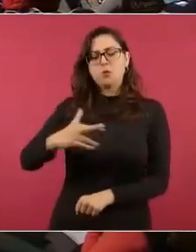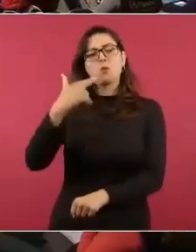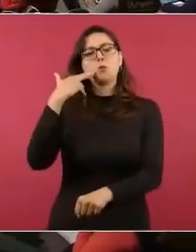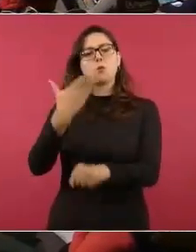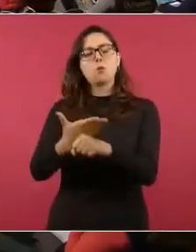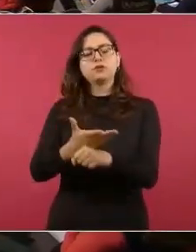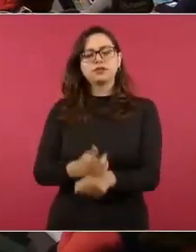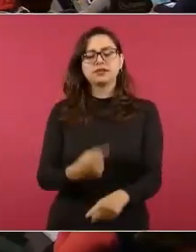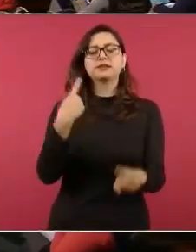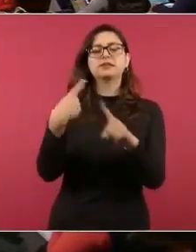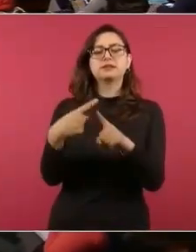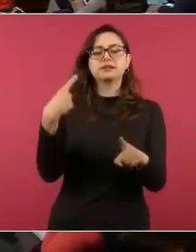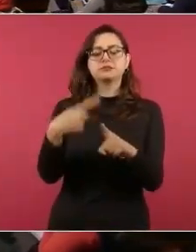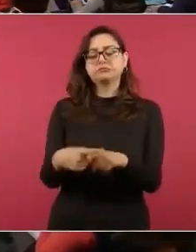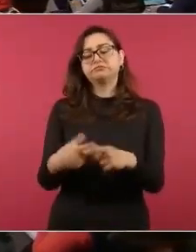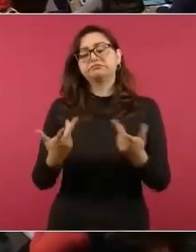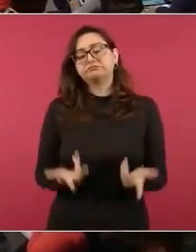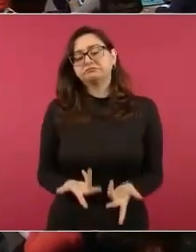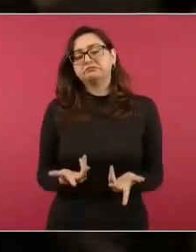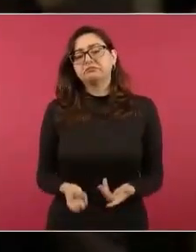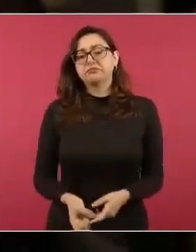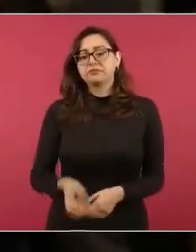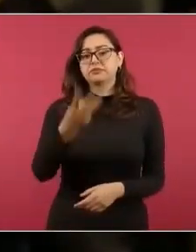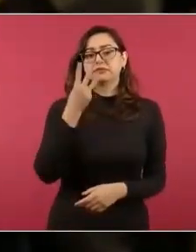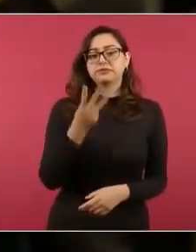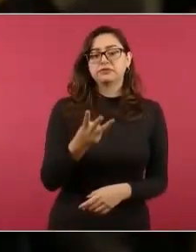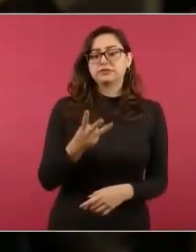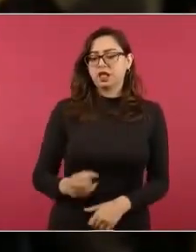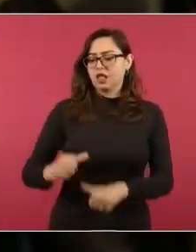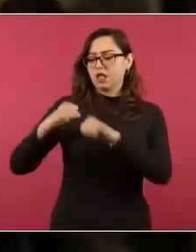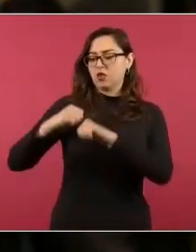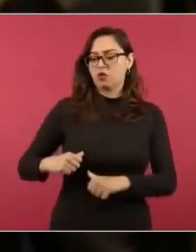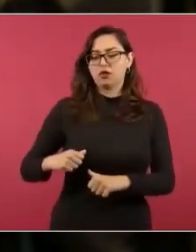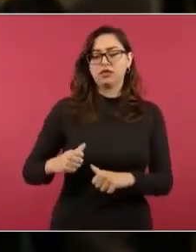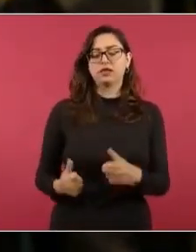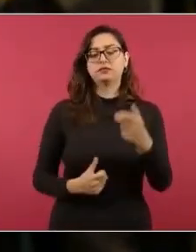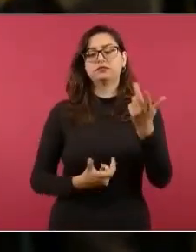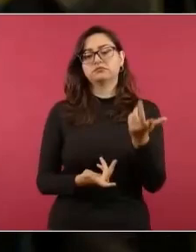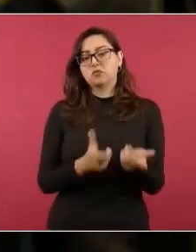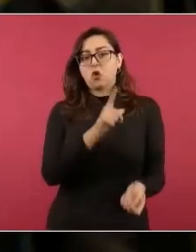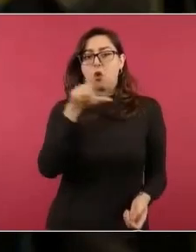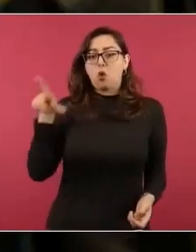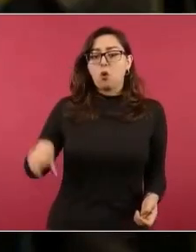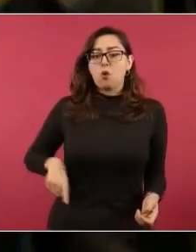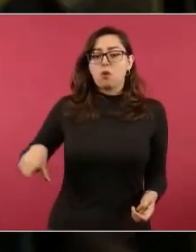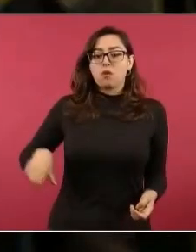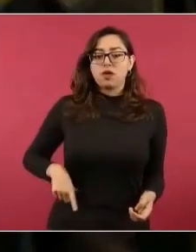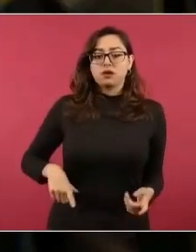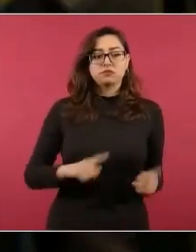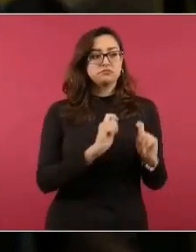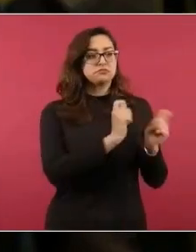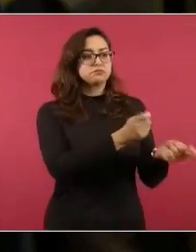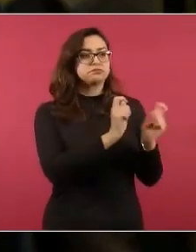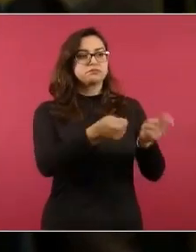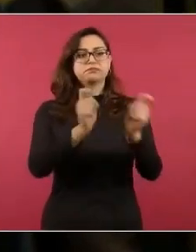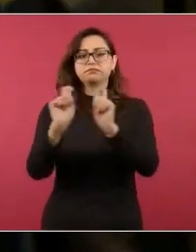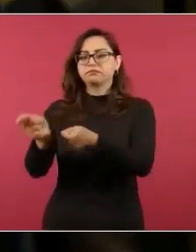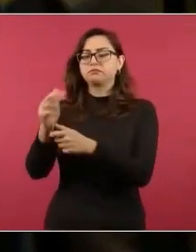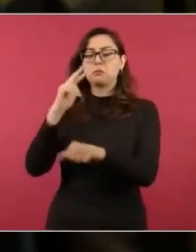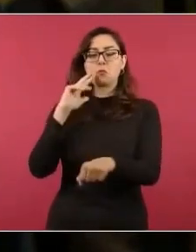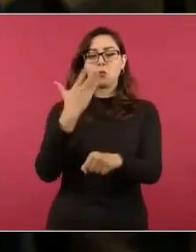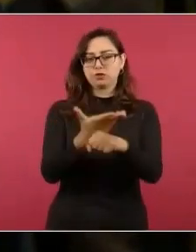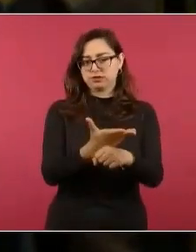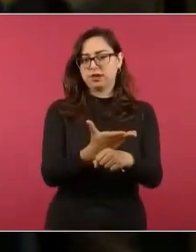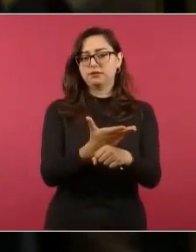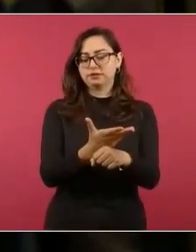de los 3 niveles de gobierno y de los 3 poderes. Y estas distintas